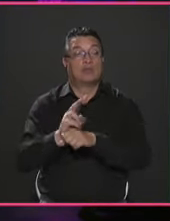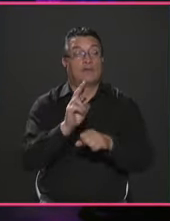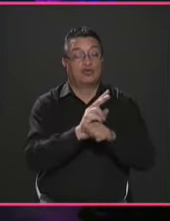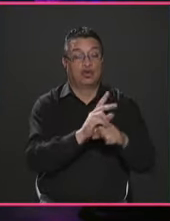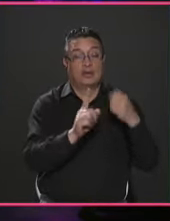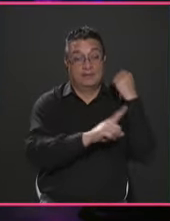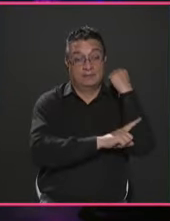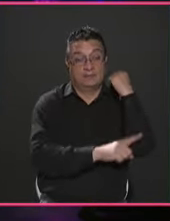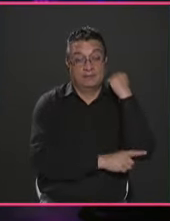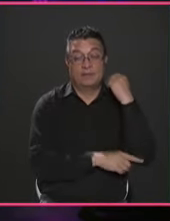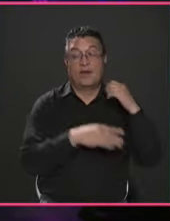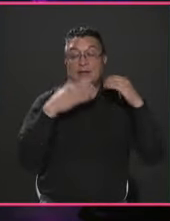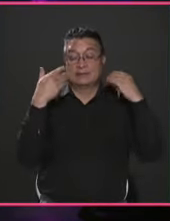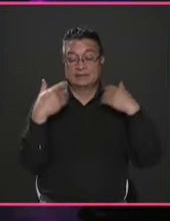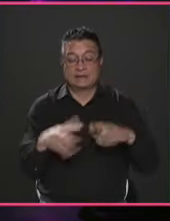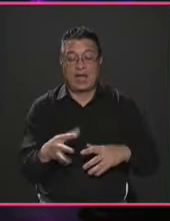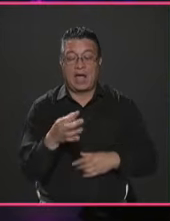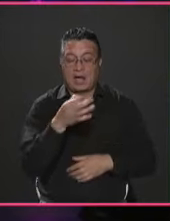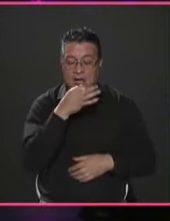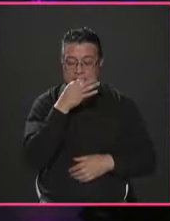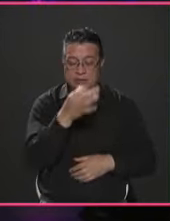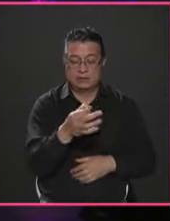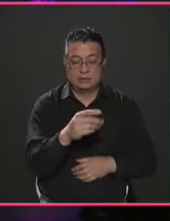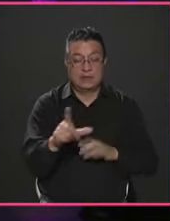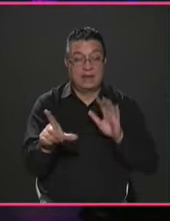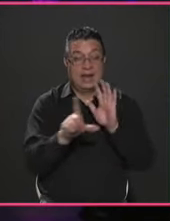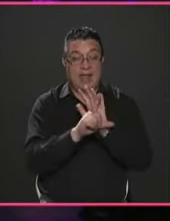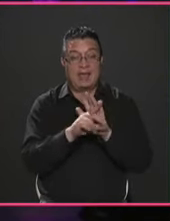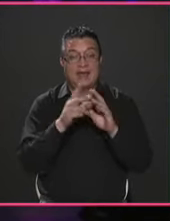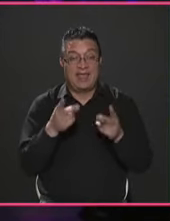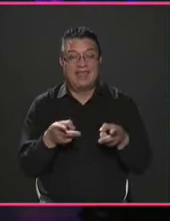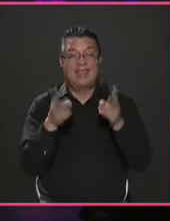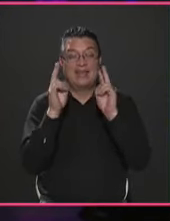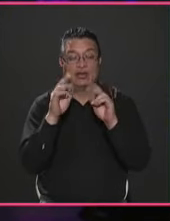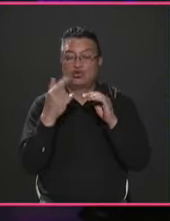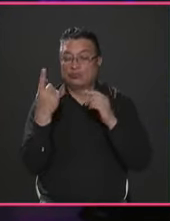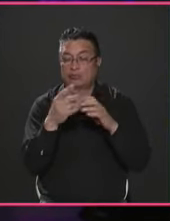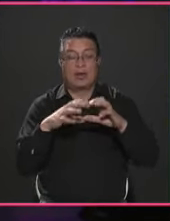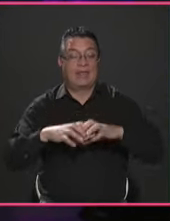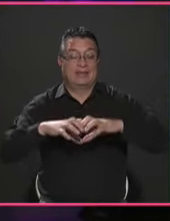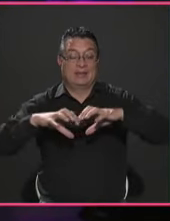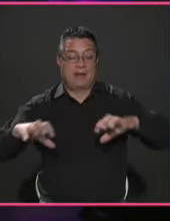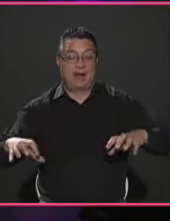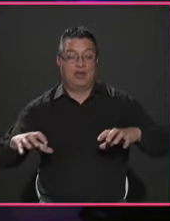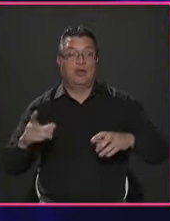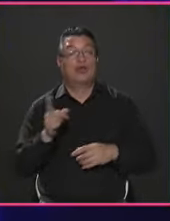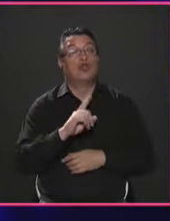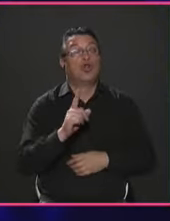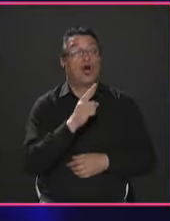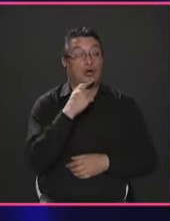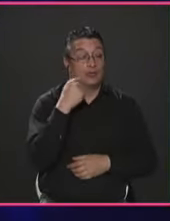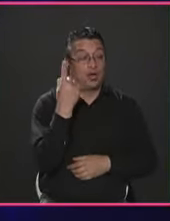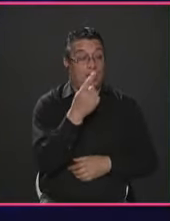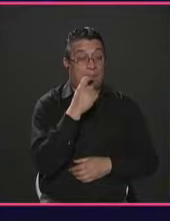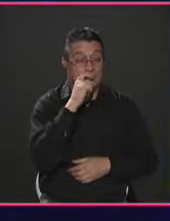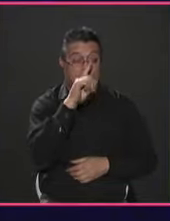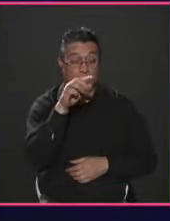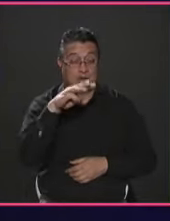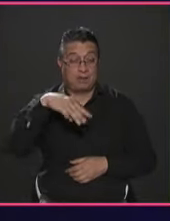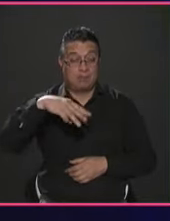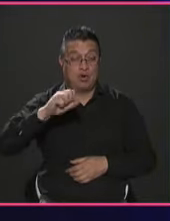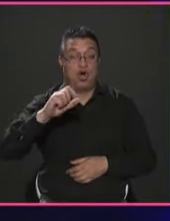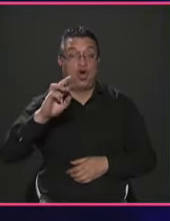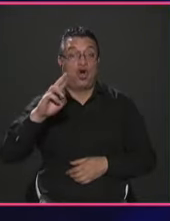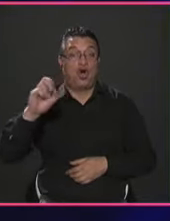derecho hablan que la ley los derechos y la moral están completamente separados y el hecho es que no todas las preguntas Morales tiene que tener